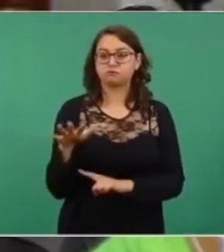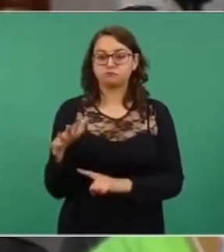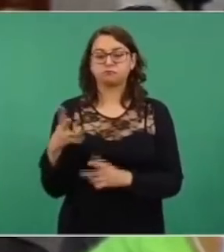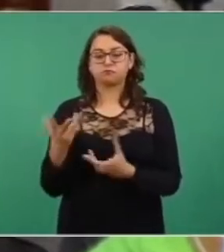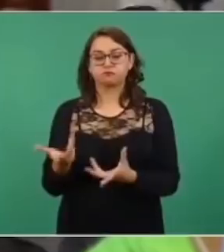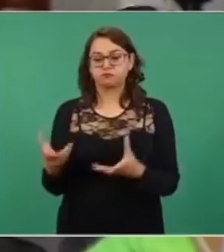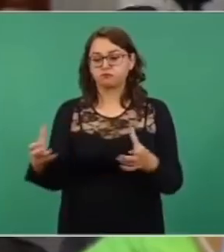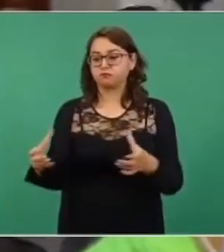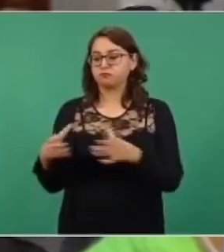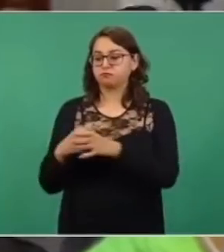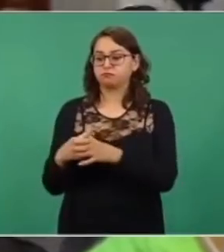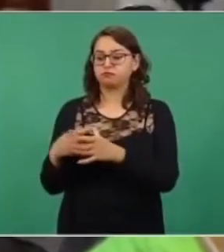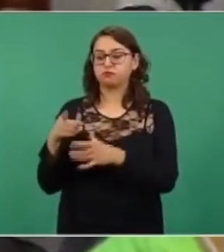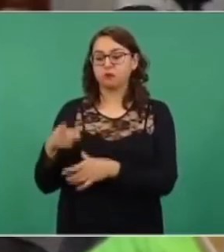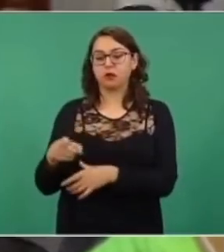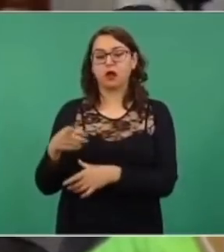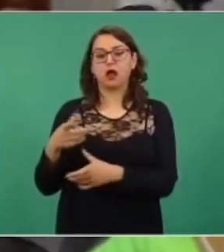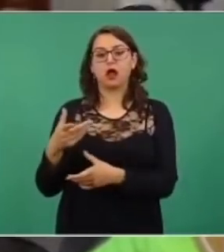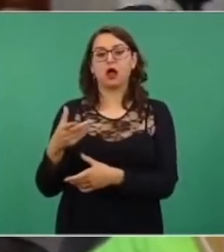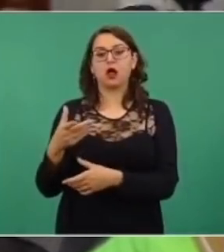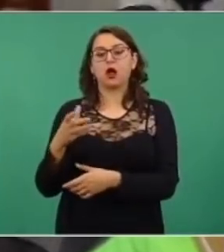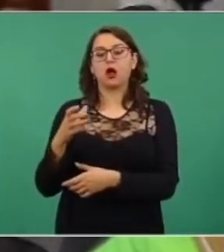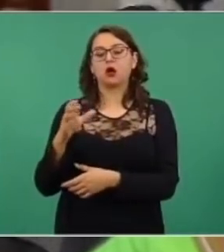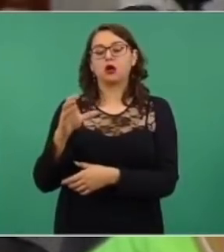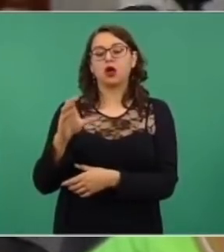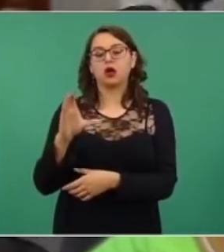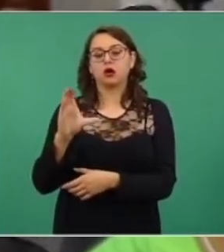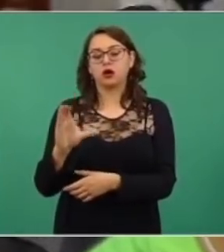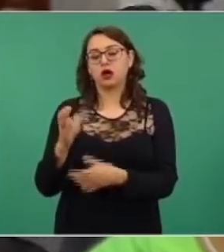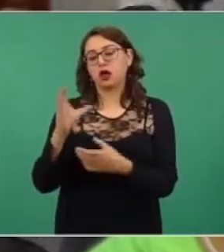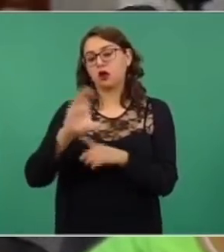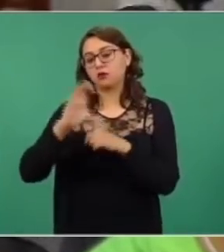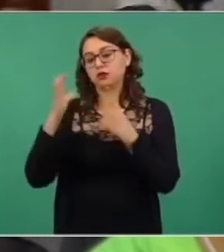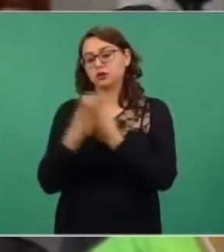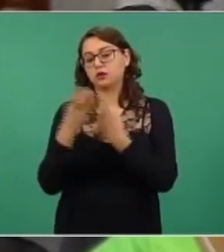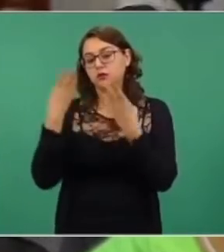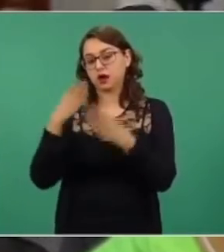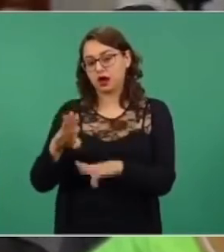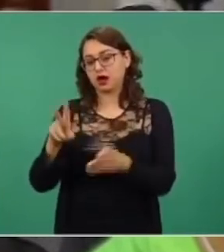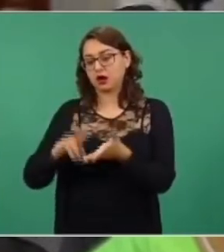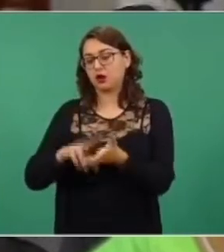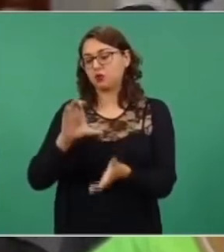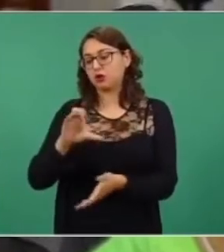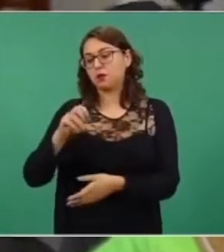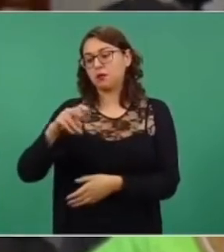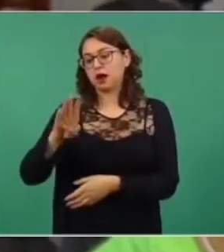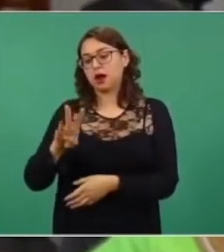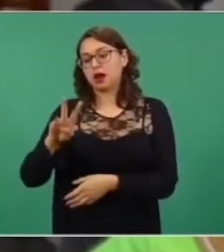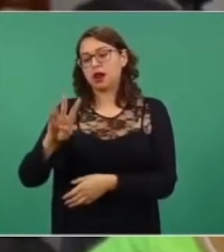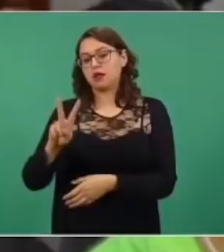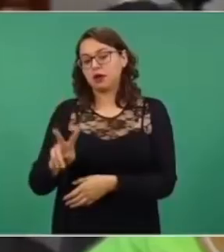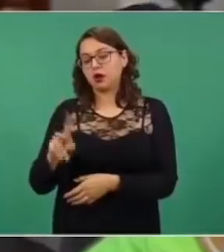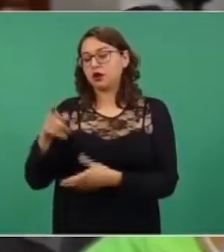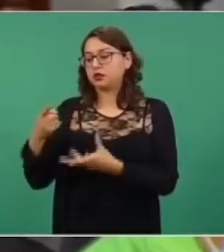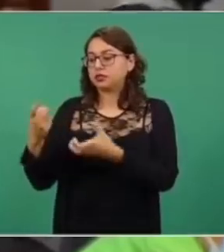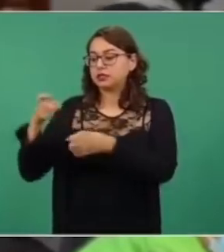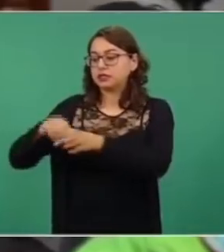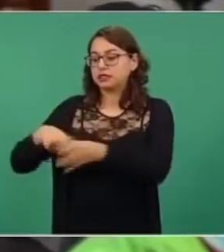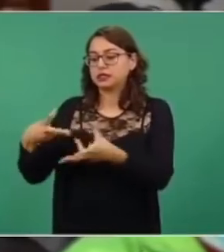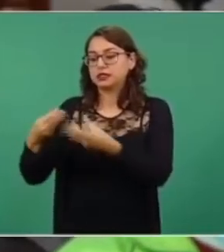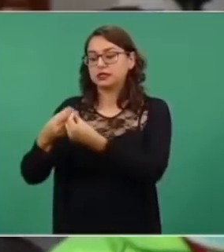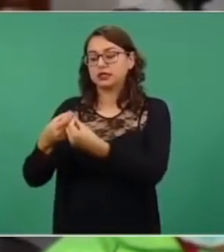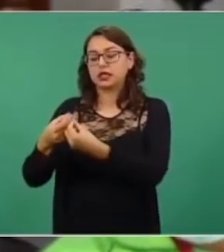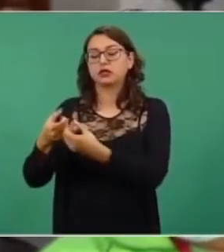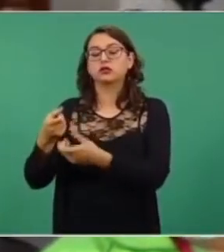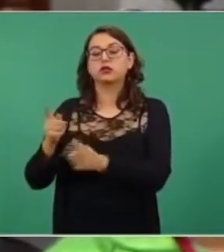con la Comisión Nacional Bancaria y de Valores para lograr que en febrero la autoridad supervisora pusiera en